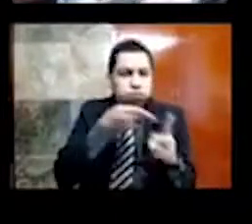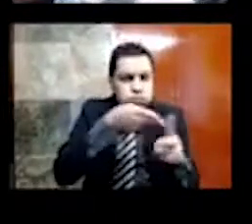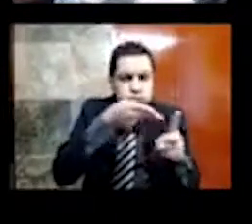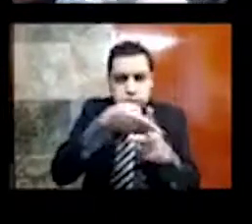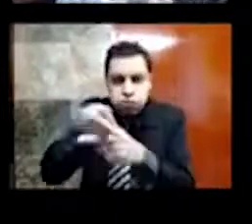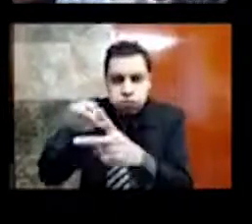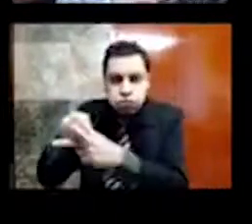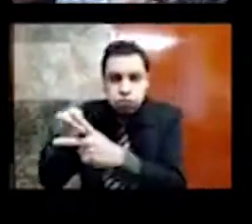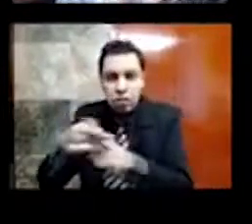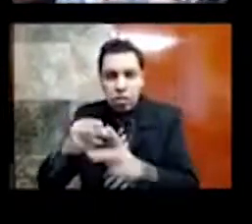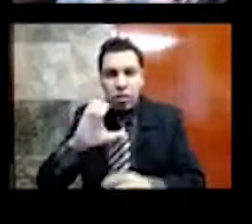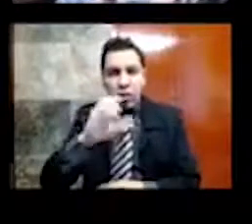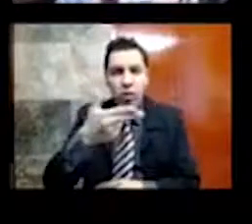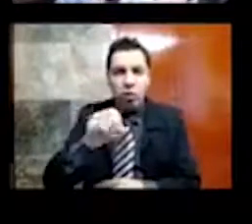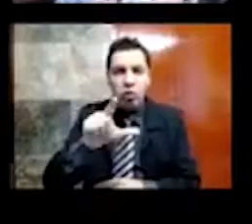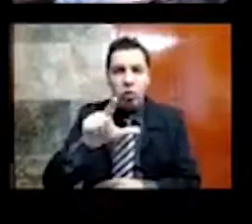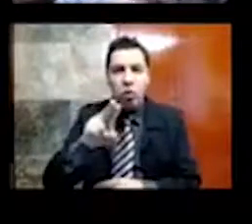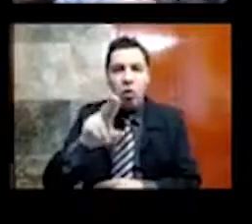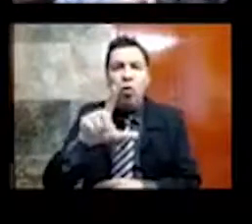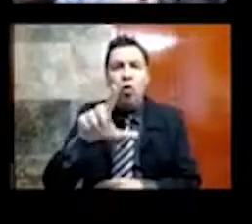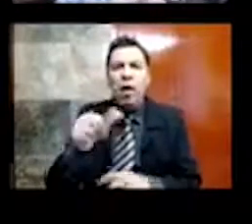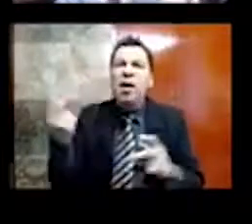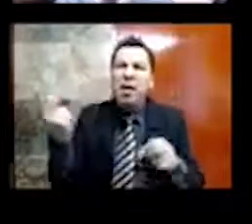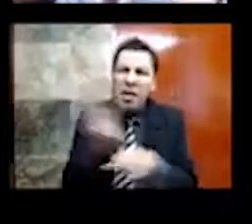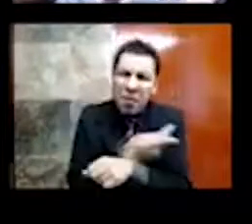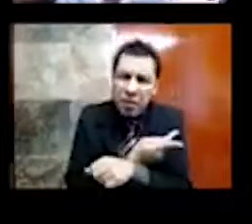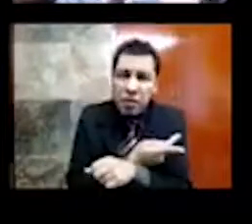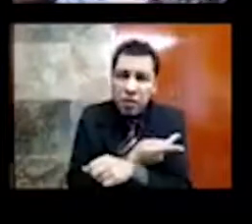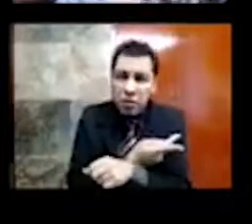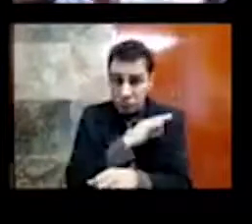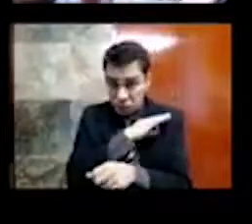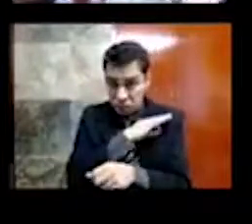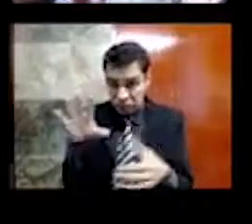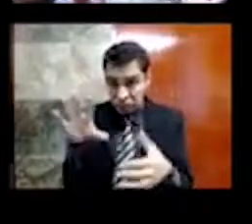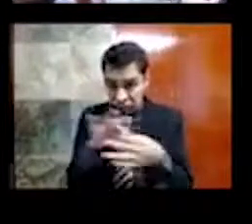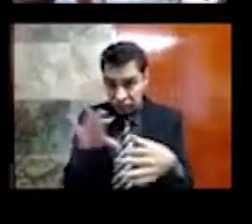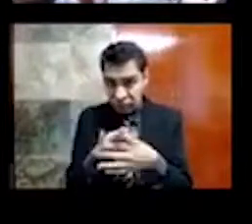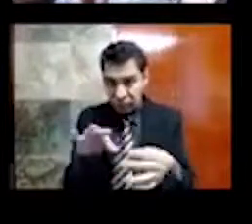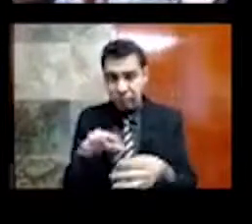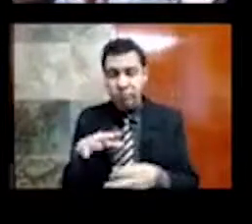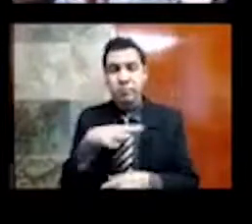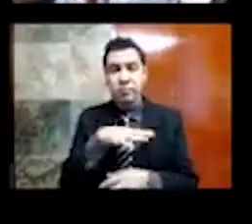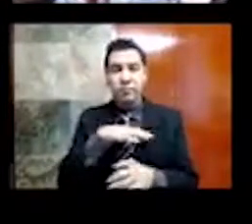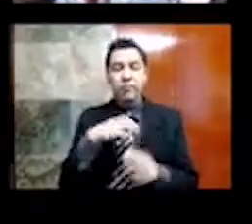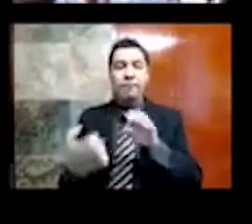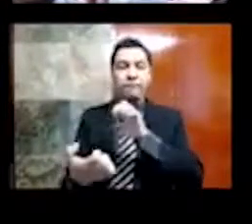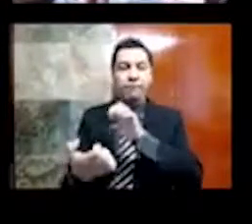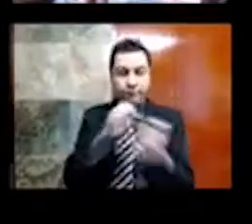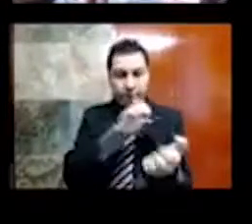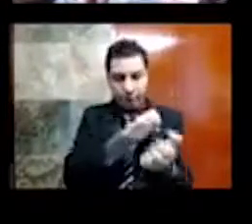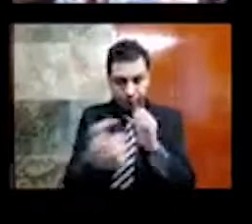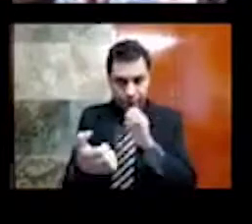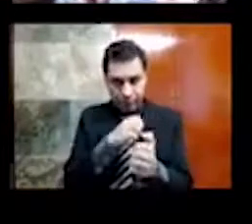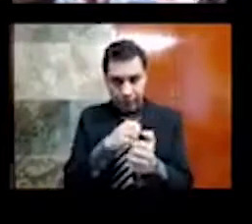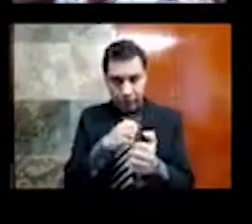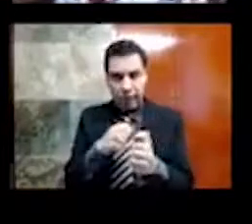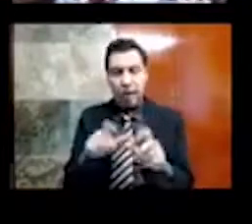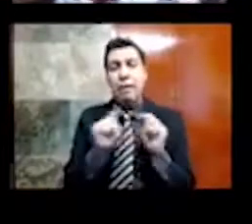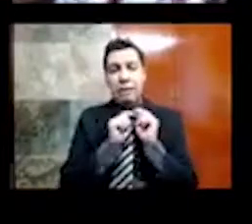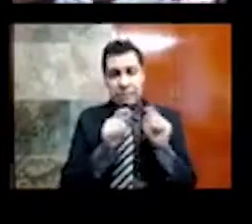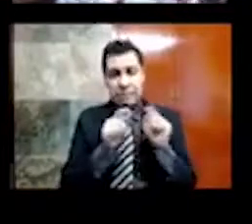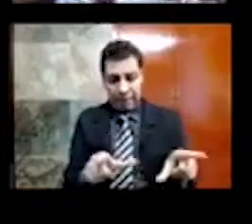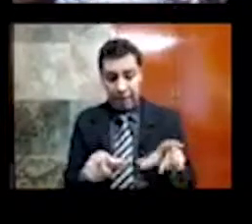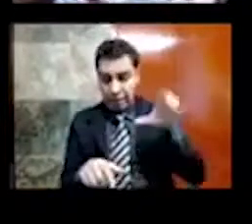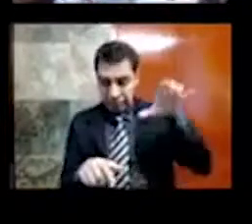lo relacionamos? Bueno, justamente hay una enemistad muy fuerte entre Tlaxcala y Cholula, porque los tlaxcaltecas